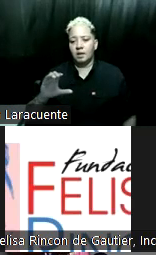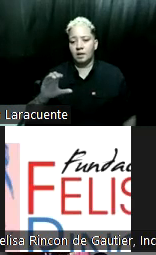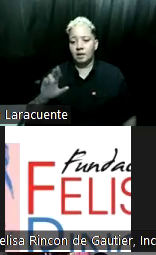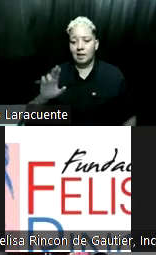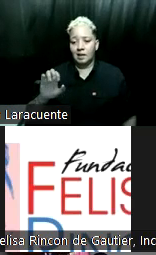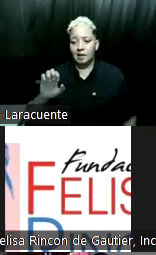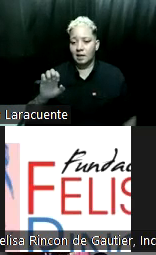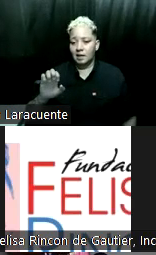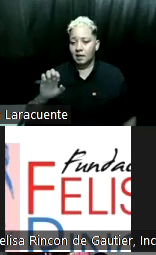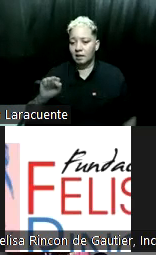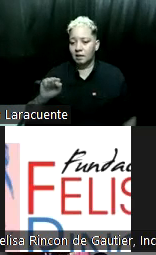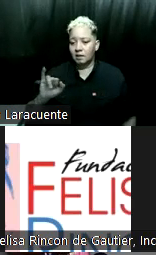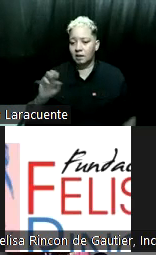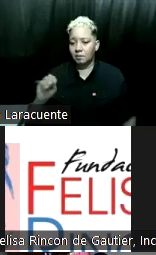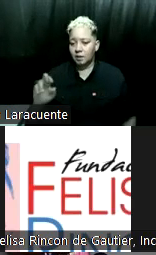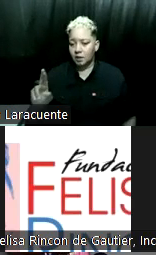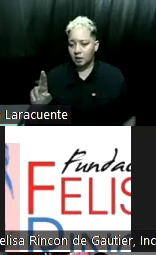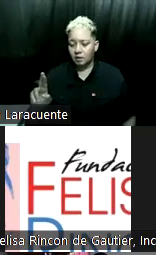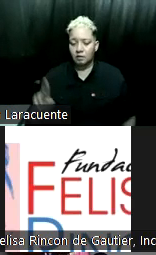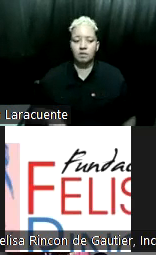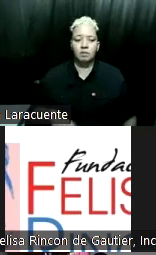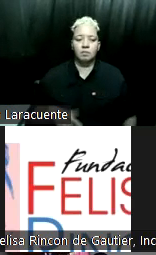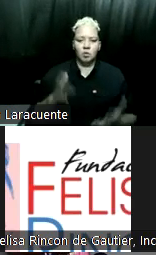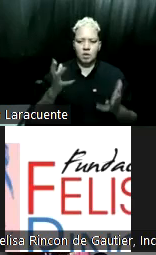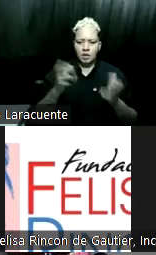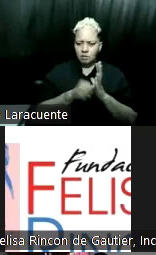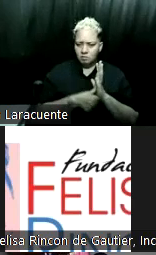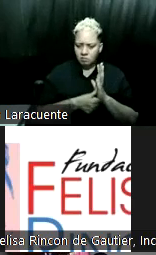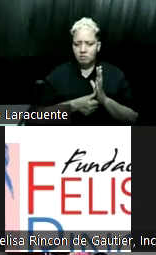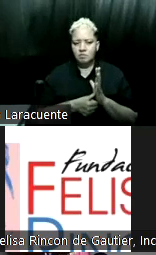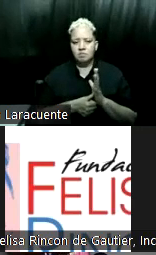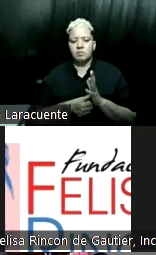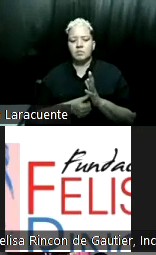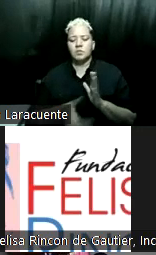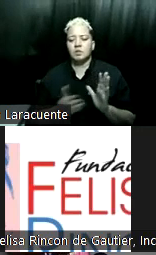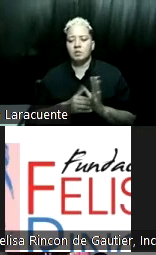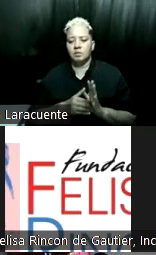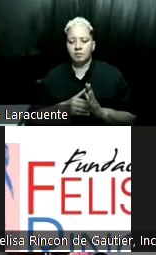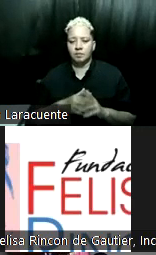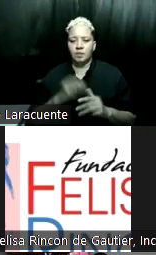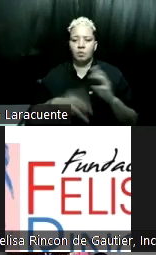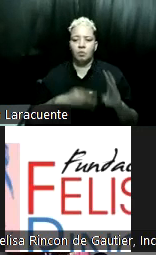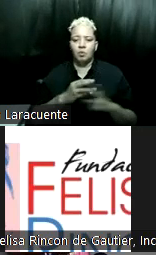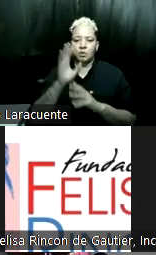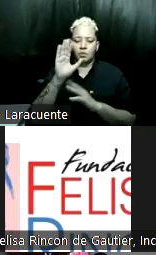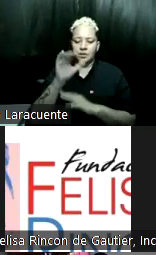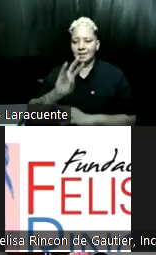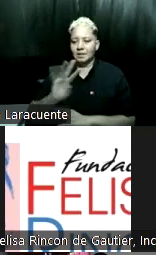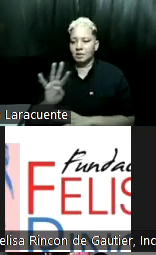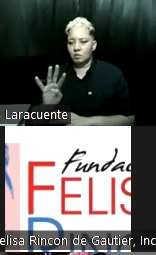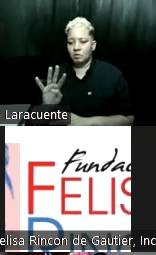Así que lo que quiero destacar es que aquí, vuelvo y repito, al Mundo Básquet